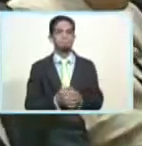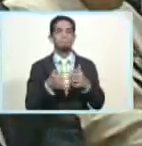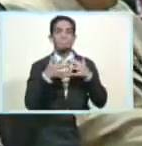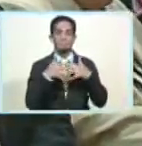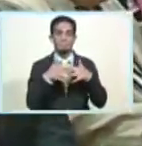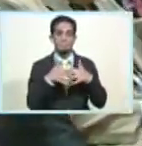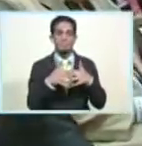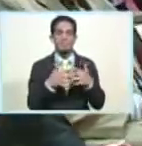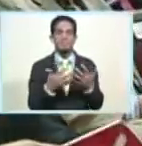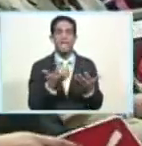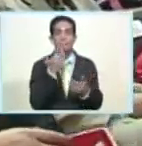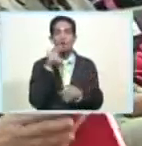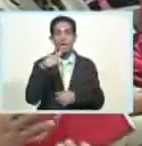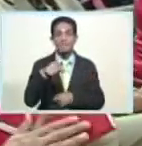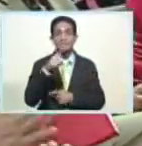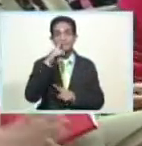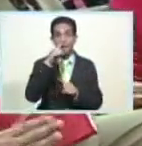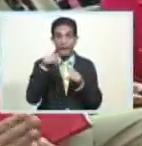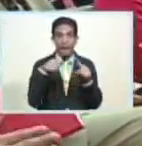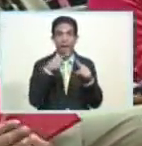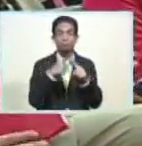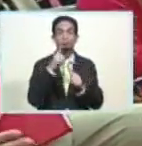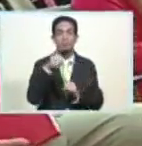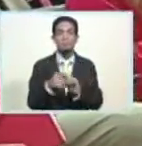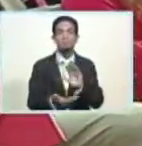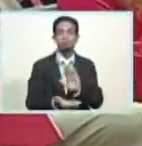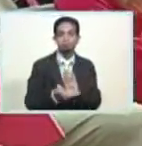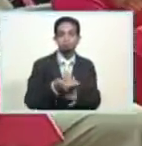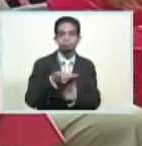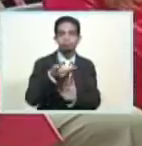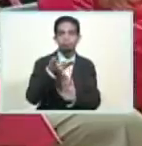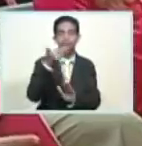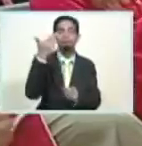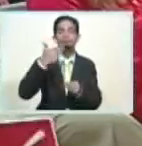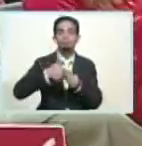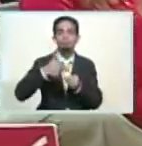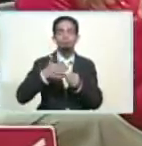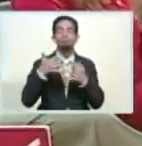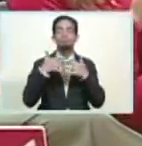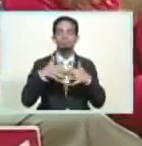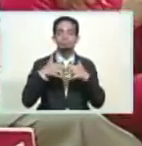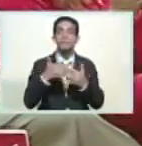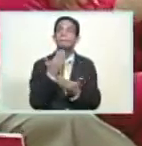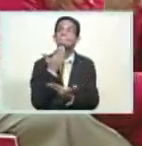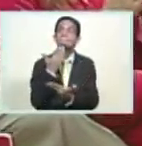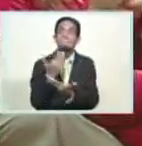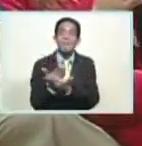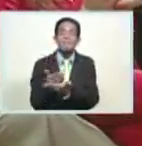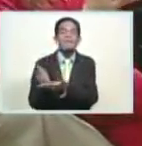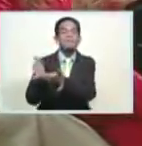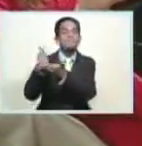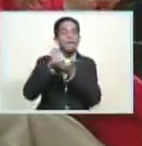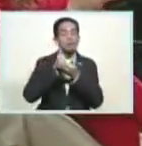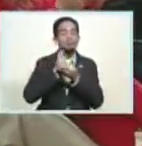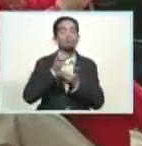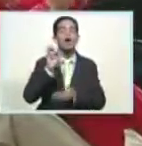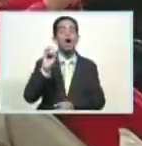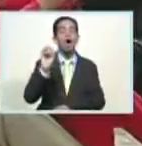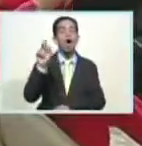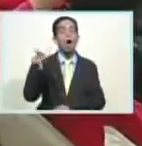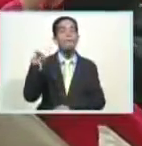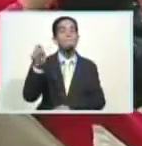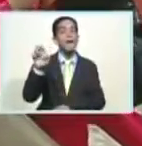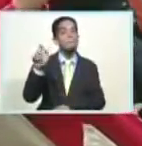Este año tenemos que aumentar el 1 millón de barriles. Si hay que pedir apoyo a los PEC, pídalo ya, mayor general, presidente.